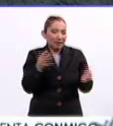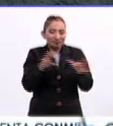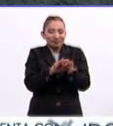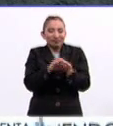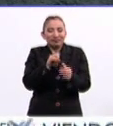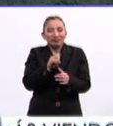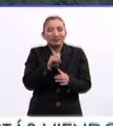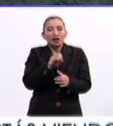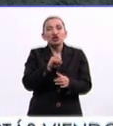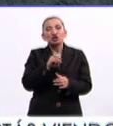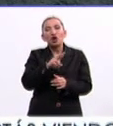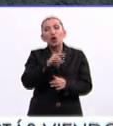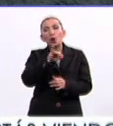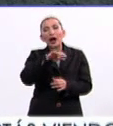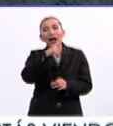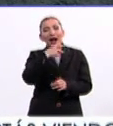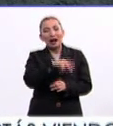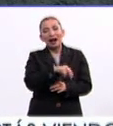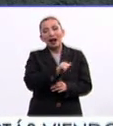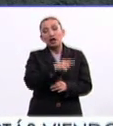Su lucha